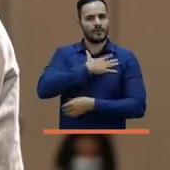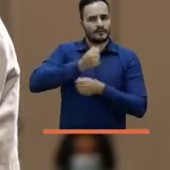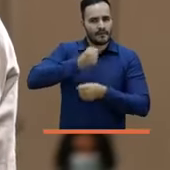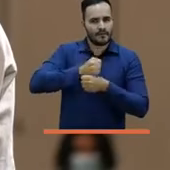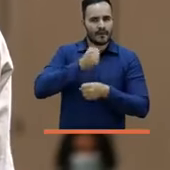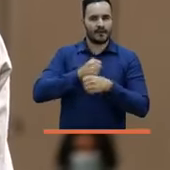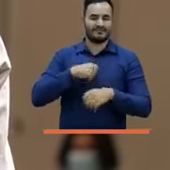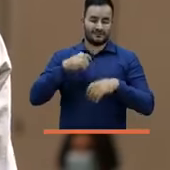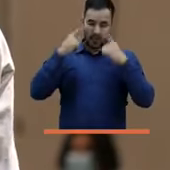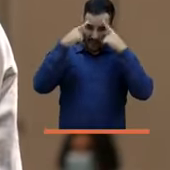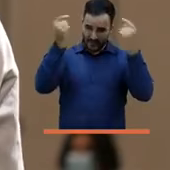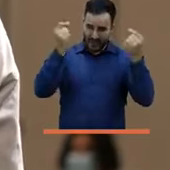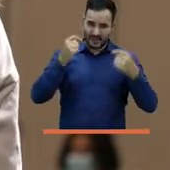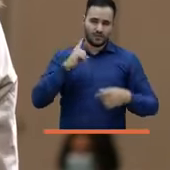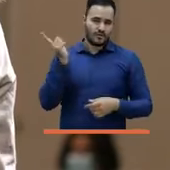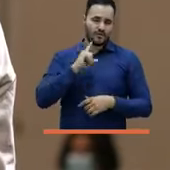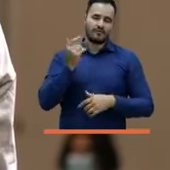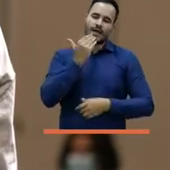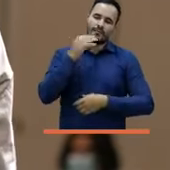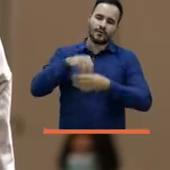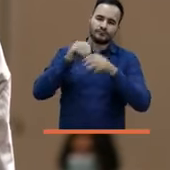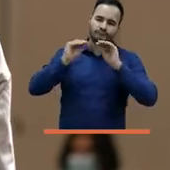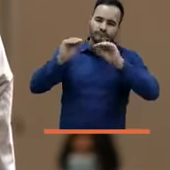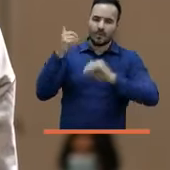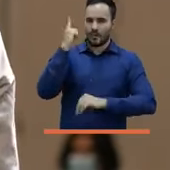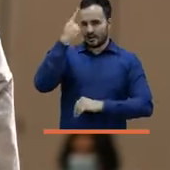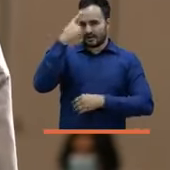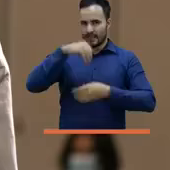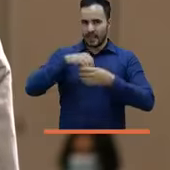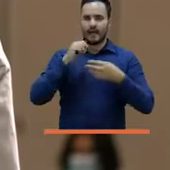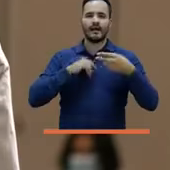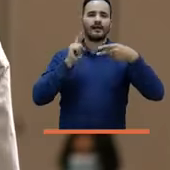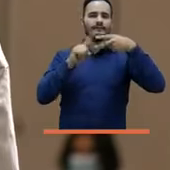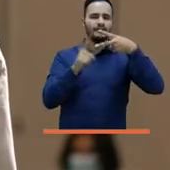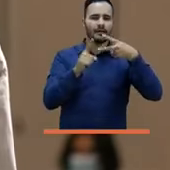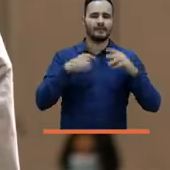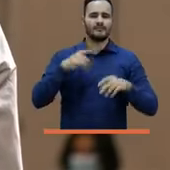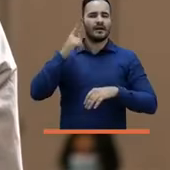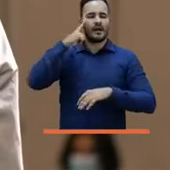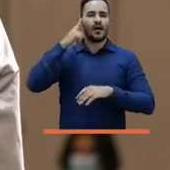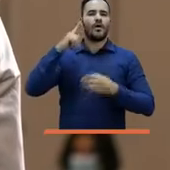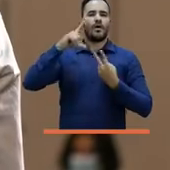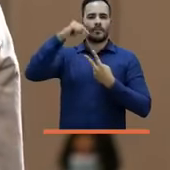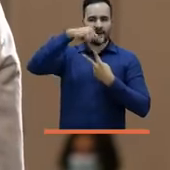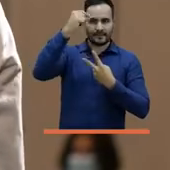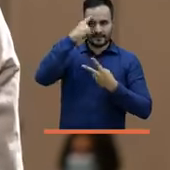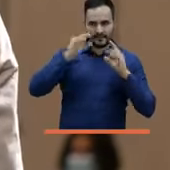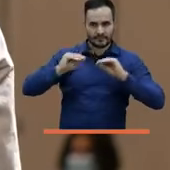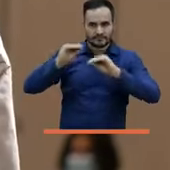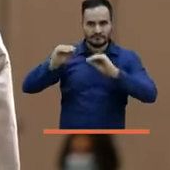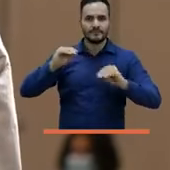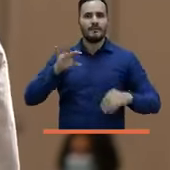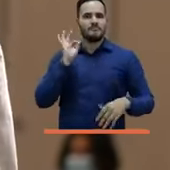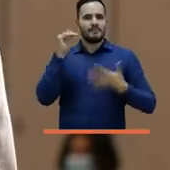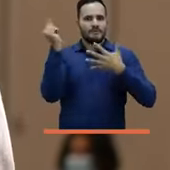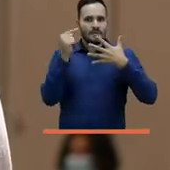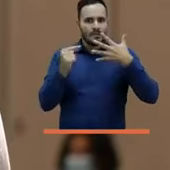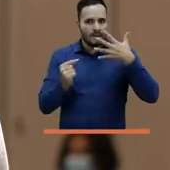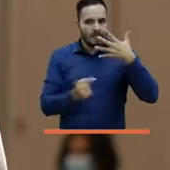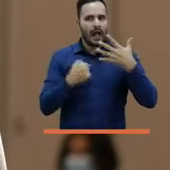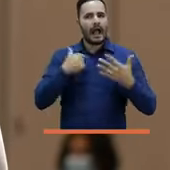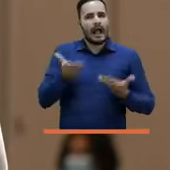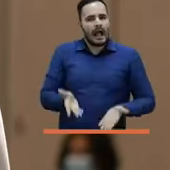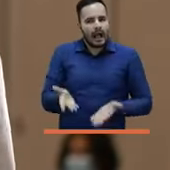política formación cooperativa para que pueda también aspirar entonces hacer por ejemplo directivo de la cooperativa y a tomar